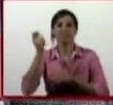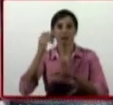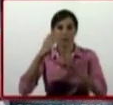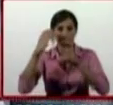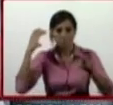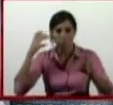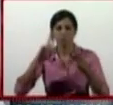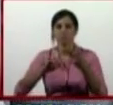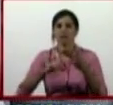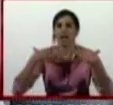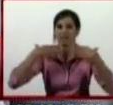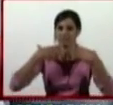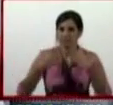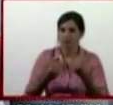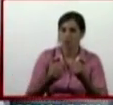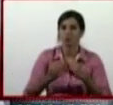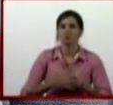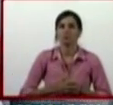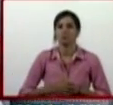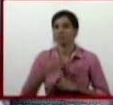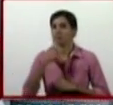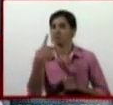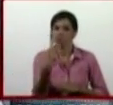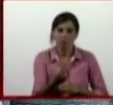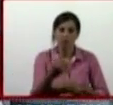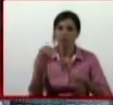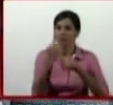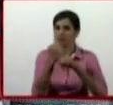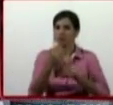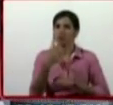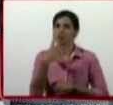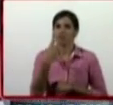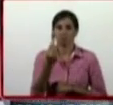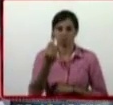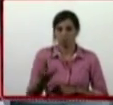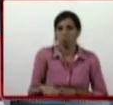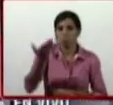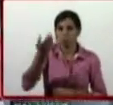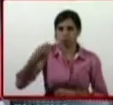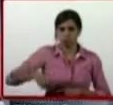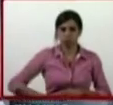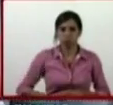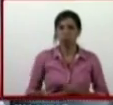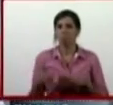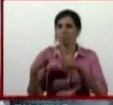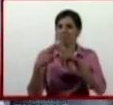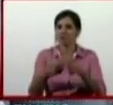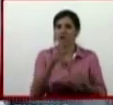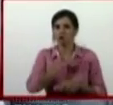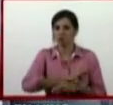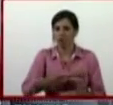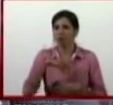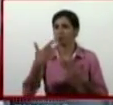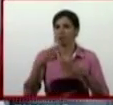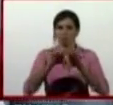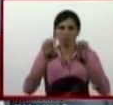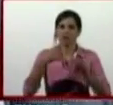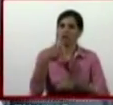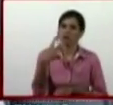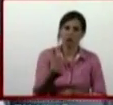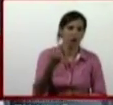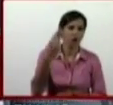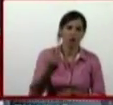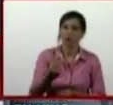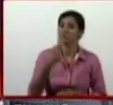a la salud, al trabajo, al salario digno, a las prestaciones sociales, a la educación en todos sus